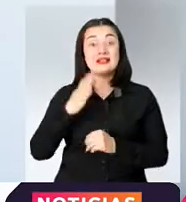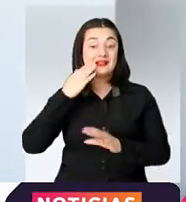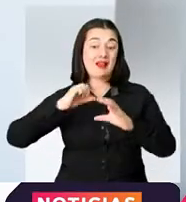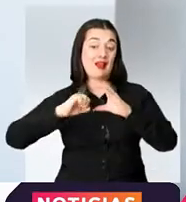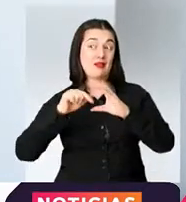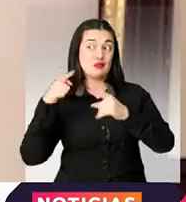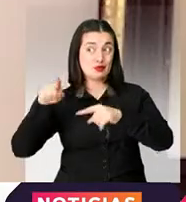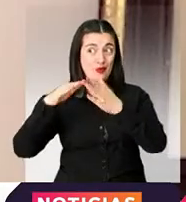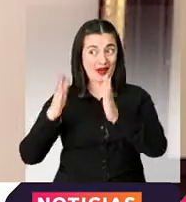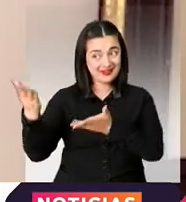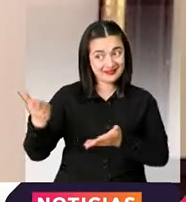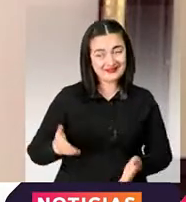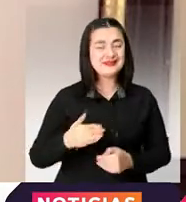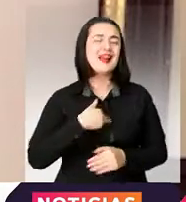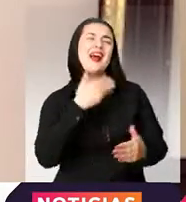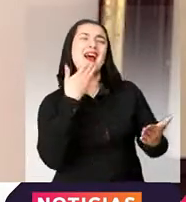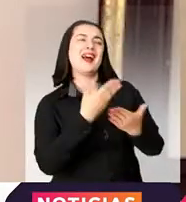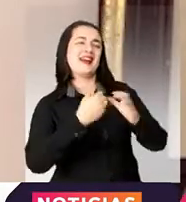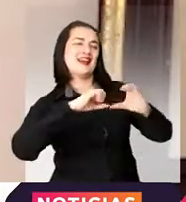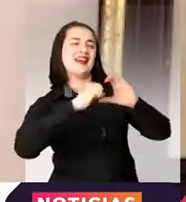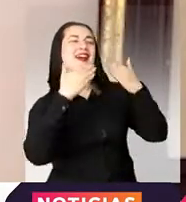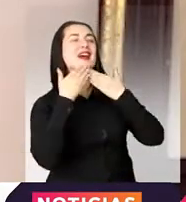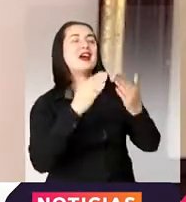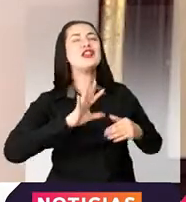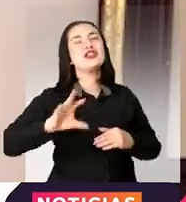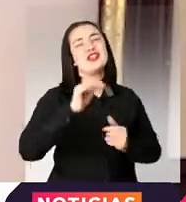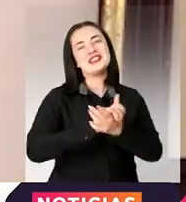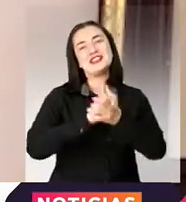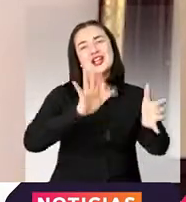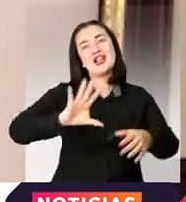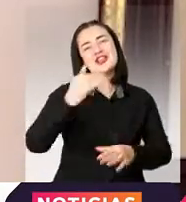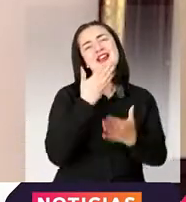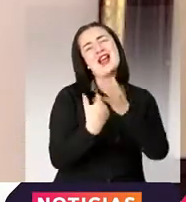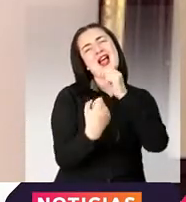su casa. Gracias a Canal Capital. Un saludo para todos y gracias por apoyar el deporte paralímpico colombiano.